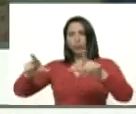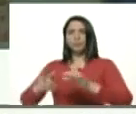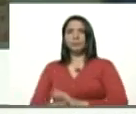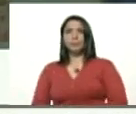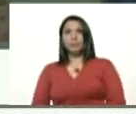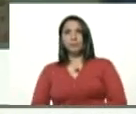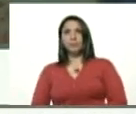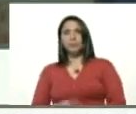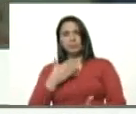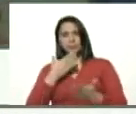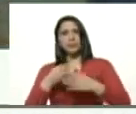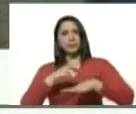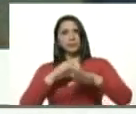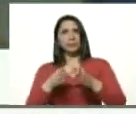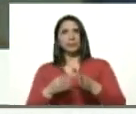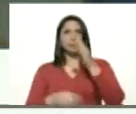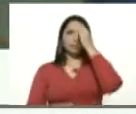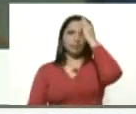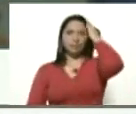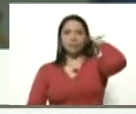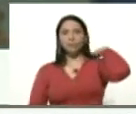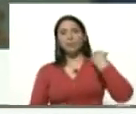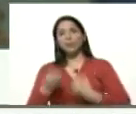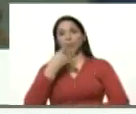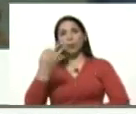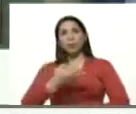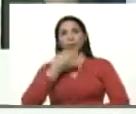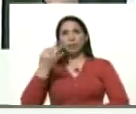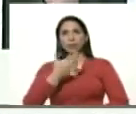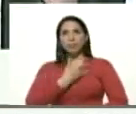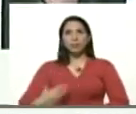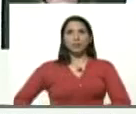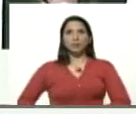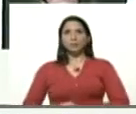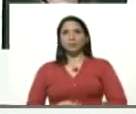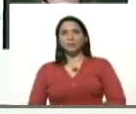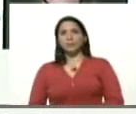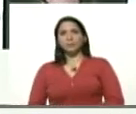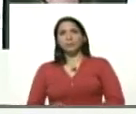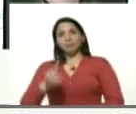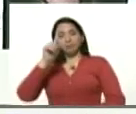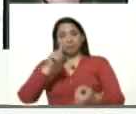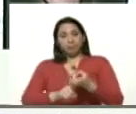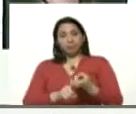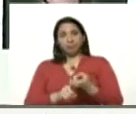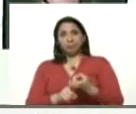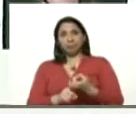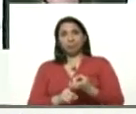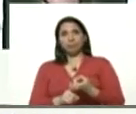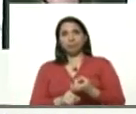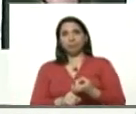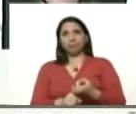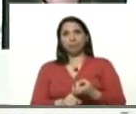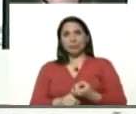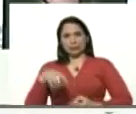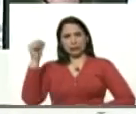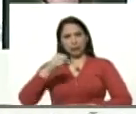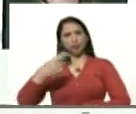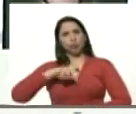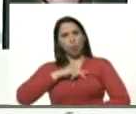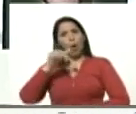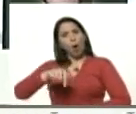Gracias, ministro. Buenas tardes, presidente, primera combatiente. Ciertamente estamos